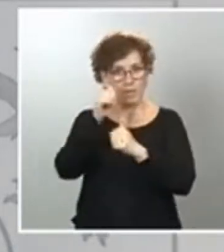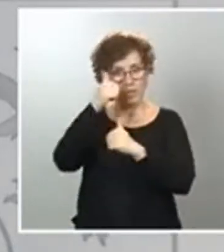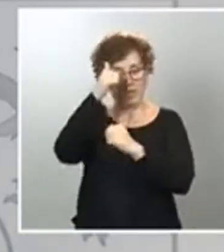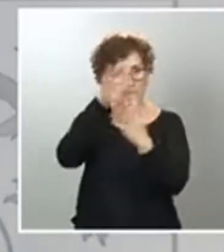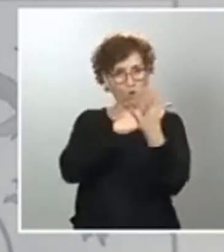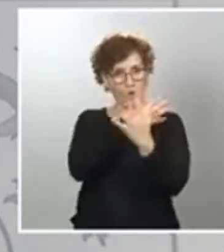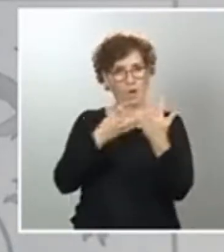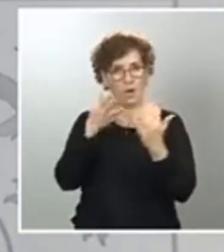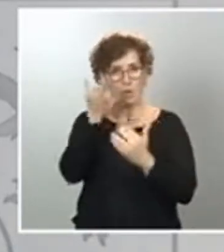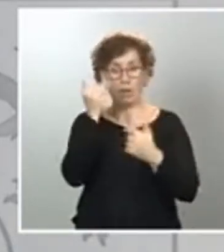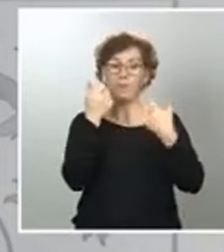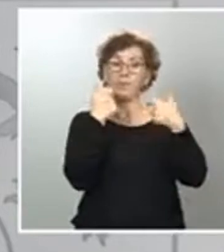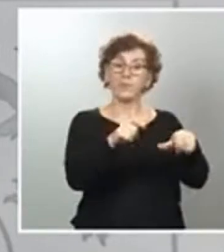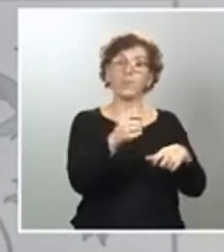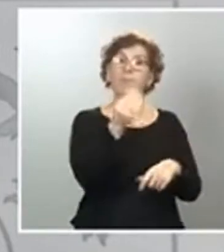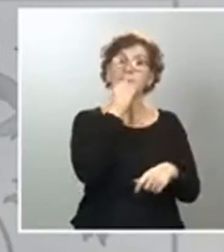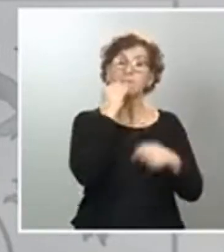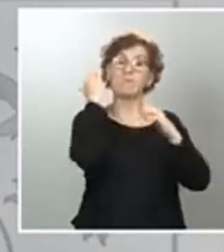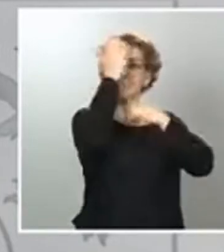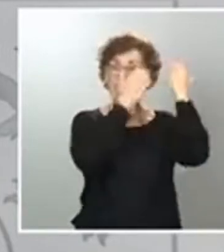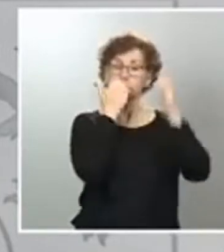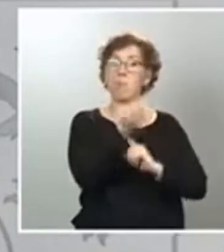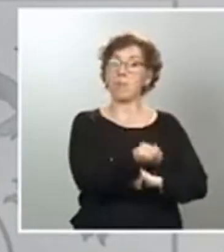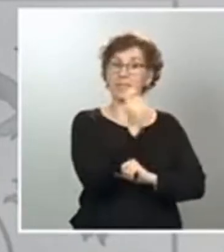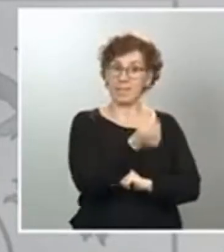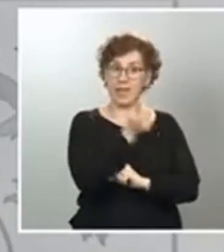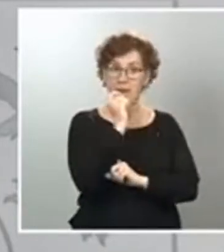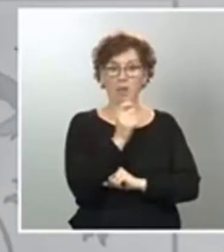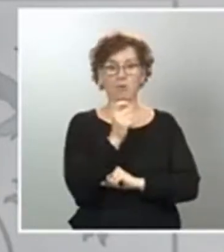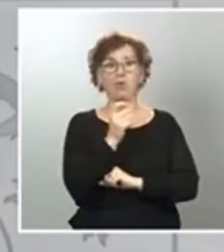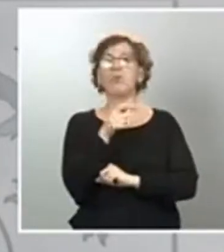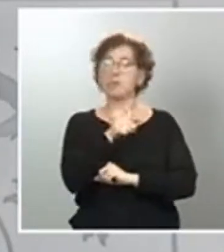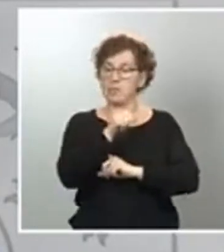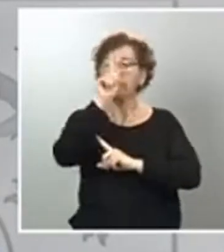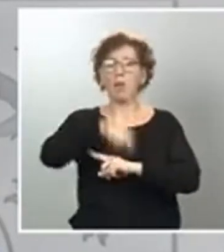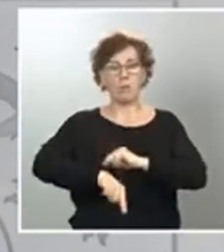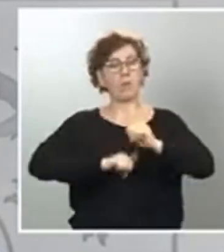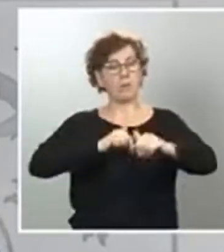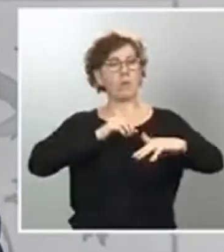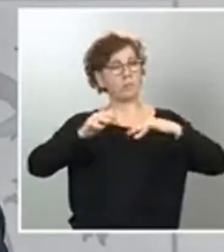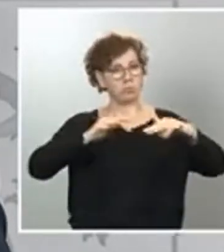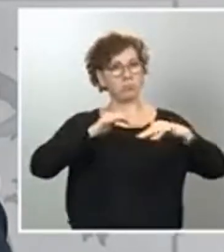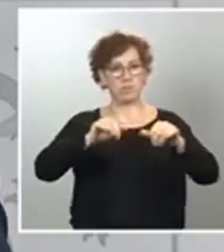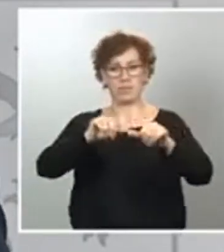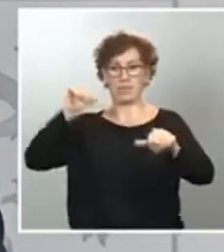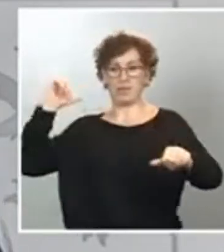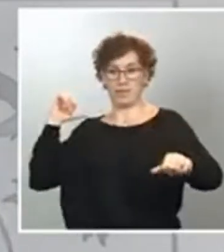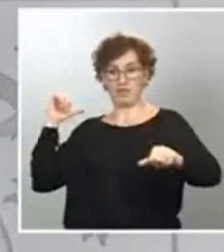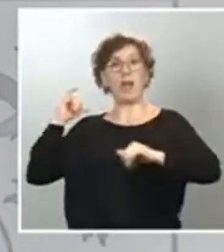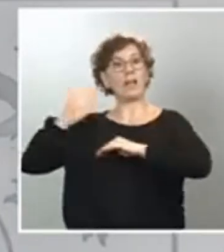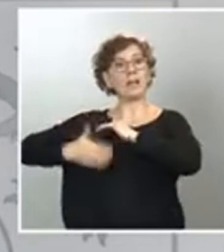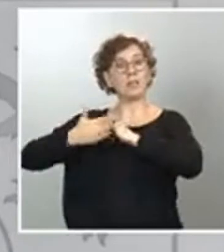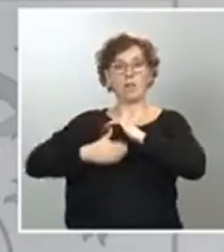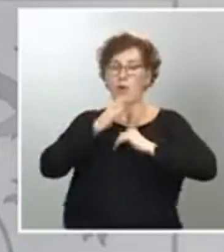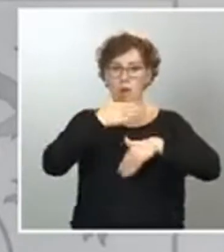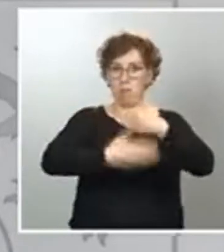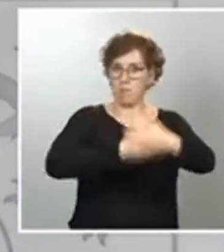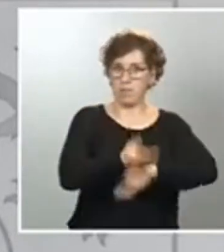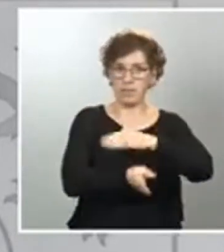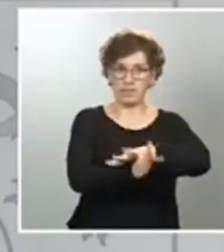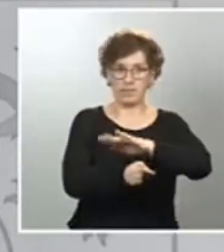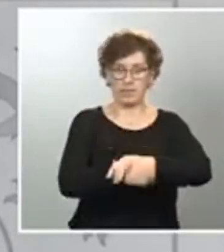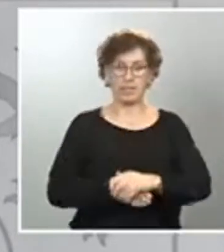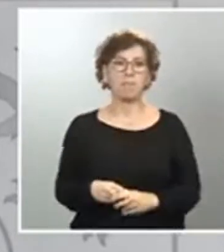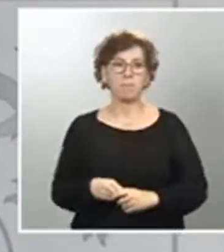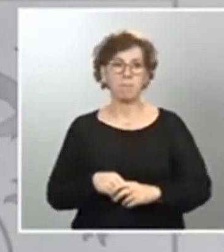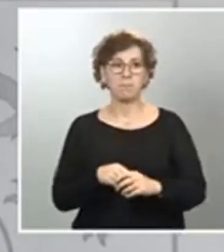en el sector pesquero, por su parte, se reanudarán las actividades que mantenían restricciones y, por seguir con los ejemplos,